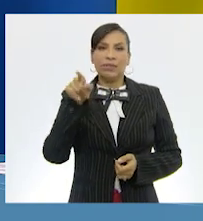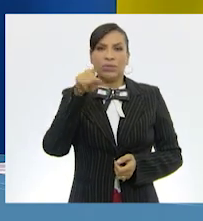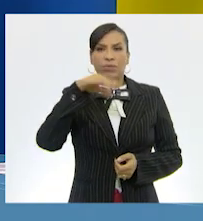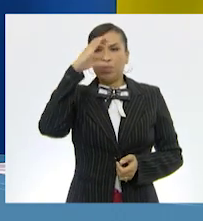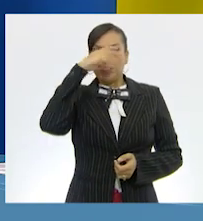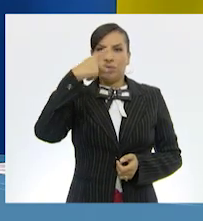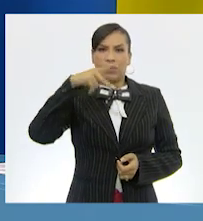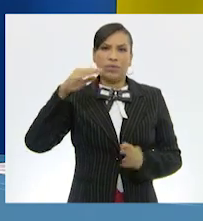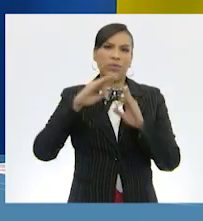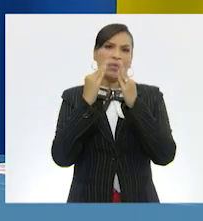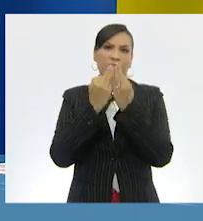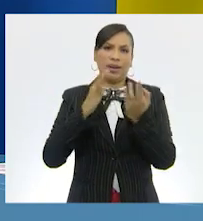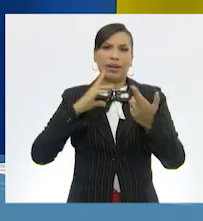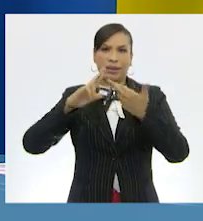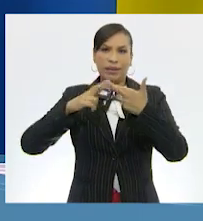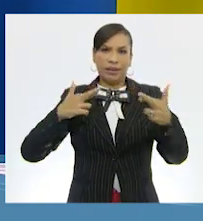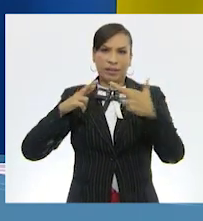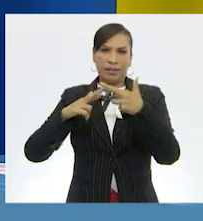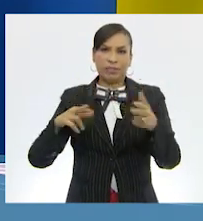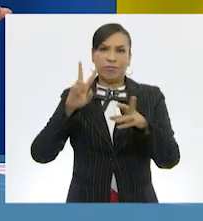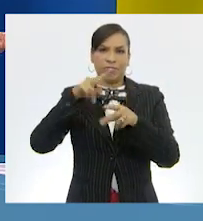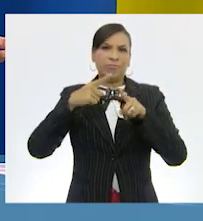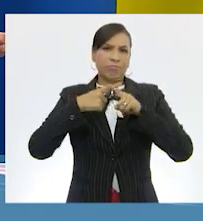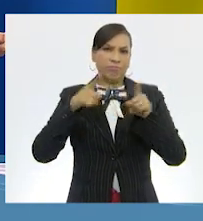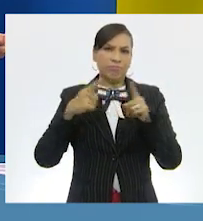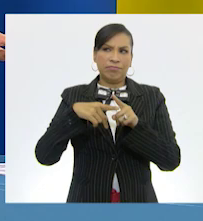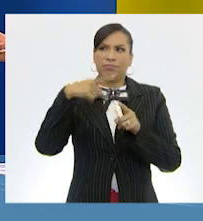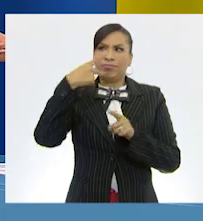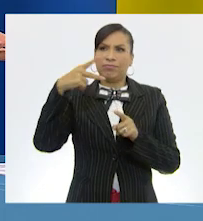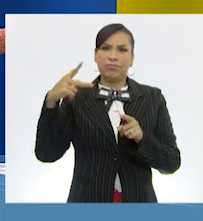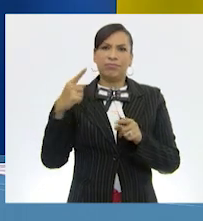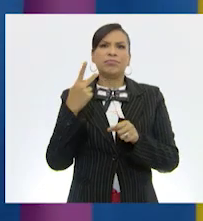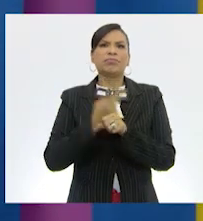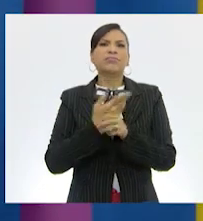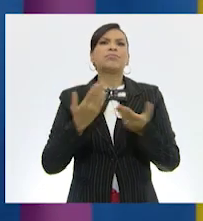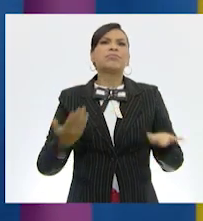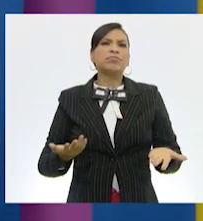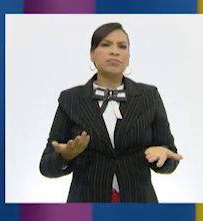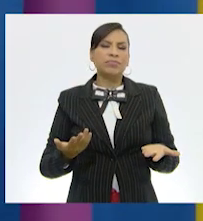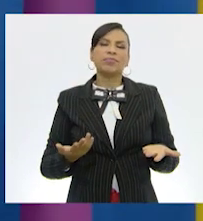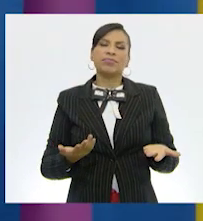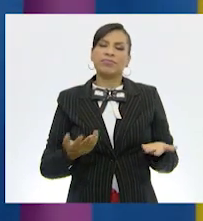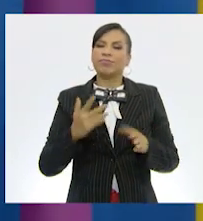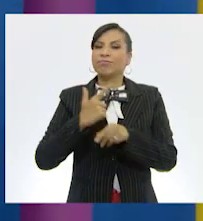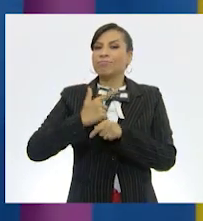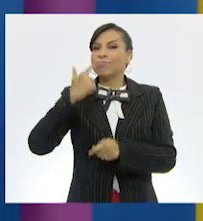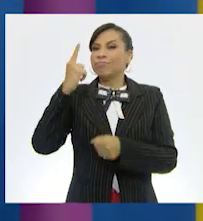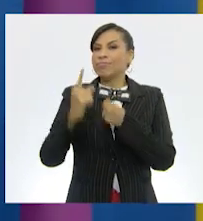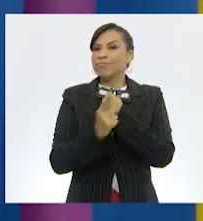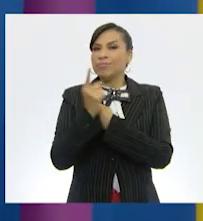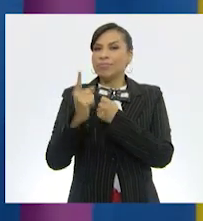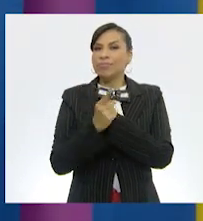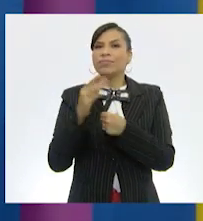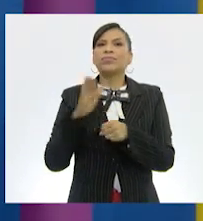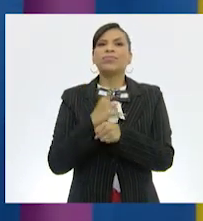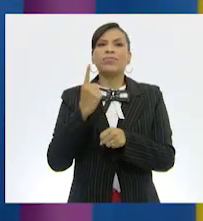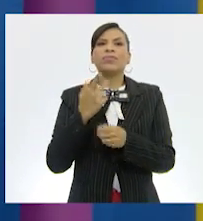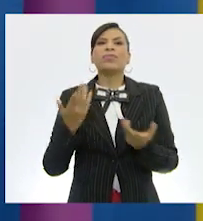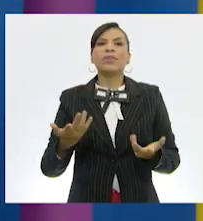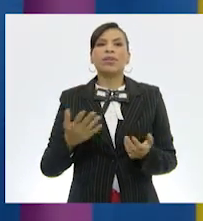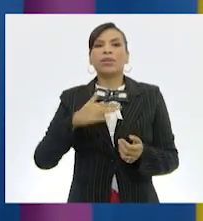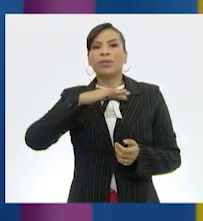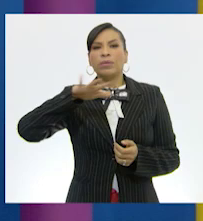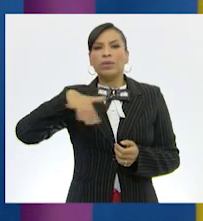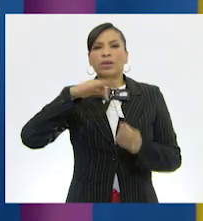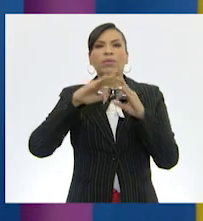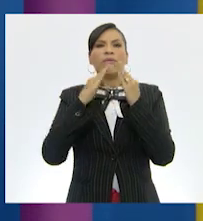cultura y formas de relacionarse son muy distintas a las tuyas, ¿qué pasaría? Pues se agravaría el problema porque entonces tendría que